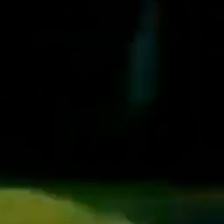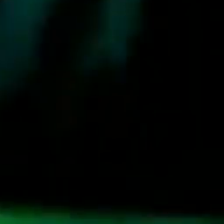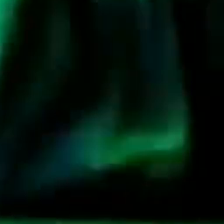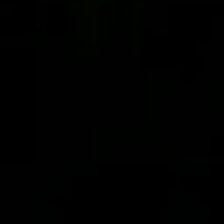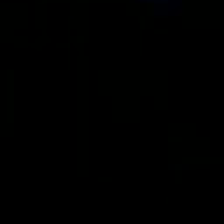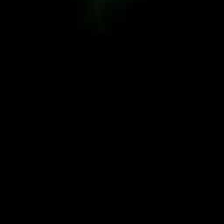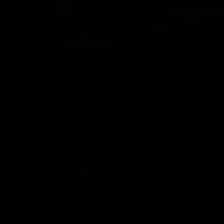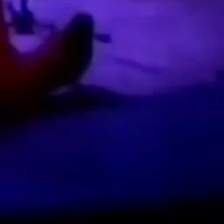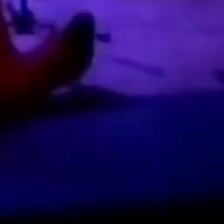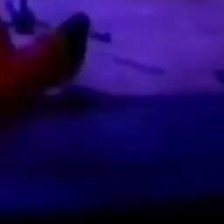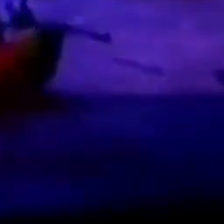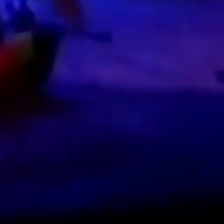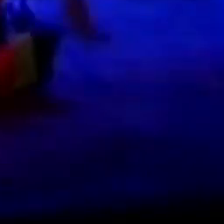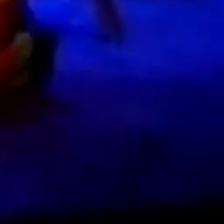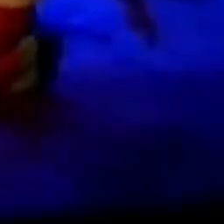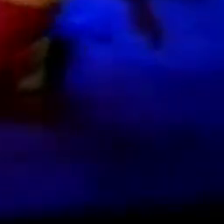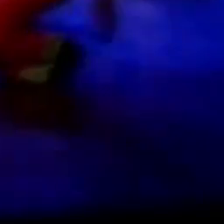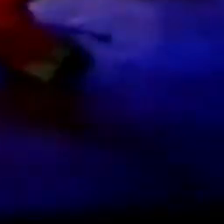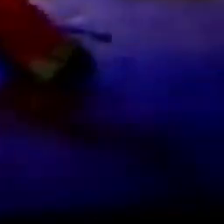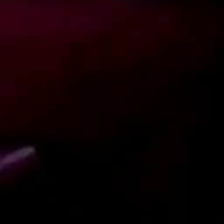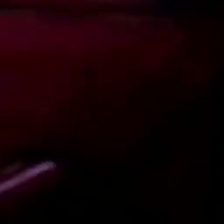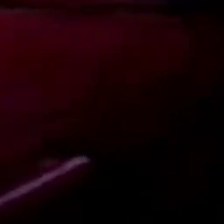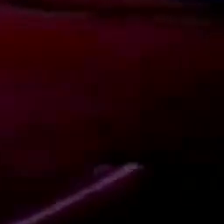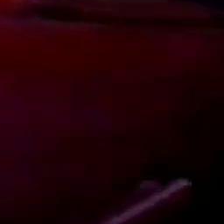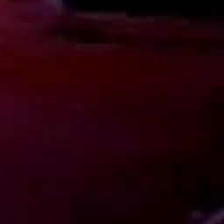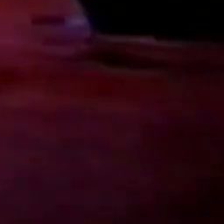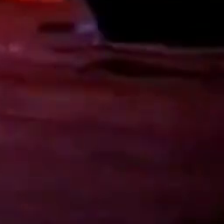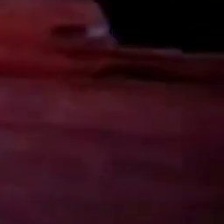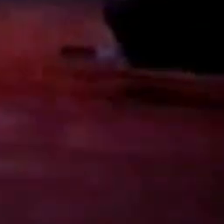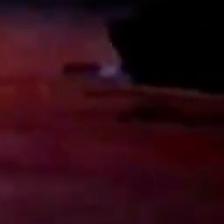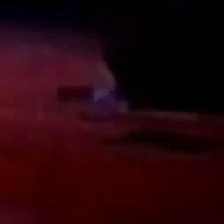rodar y se va, se va, se va.